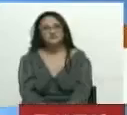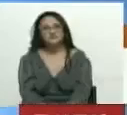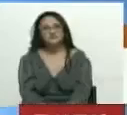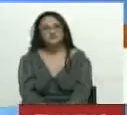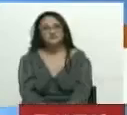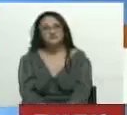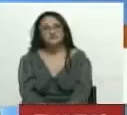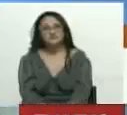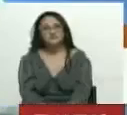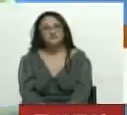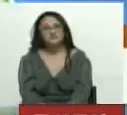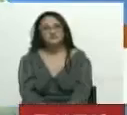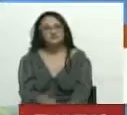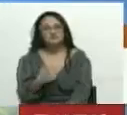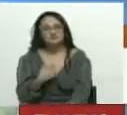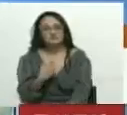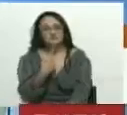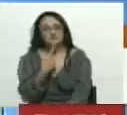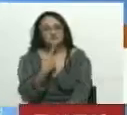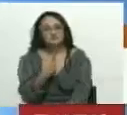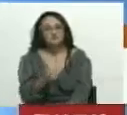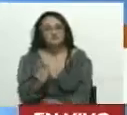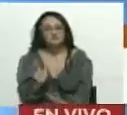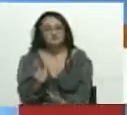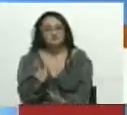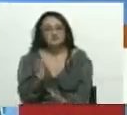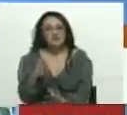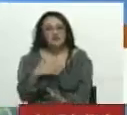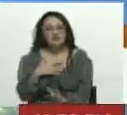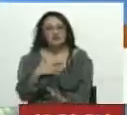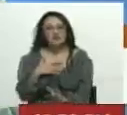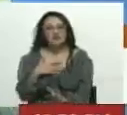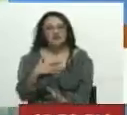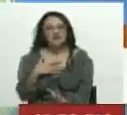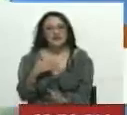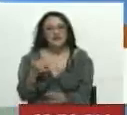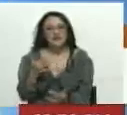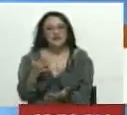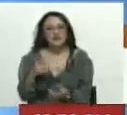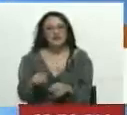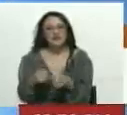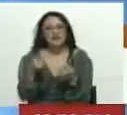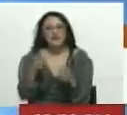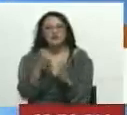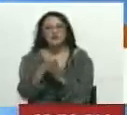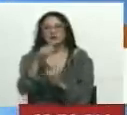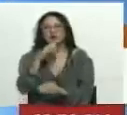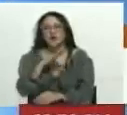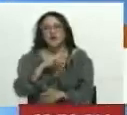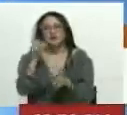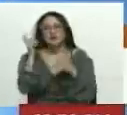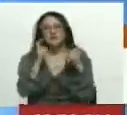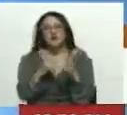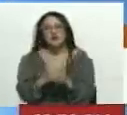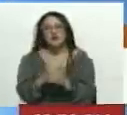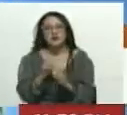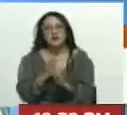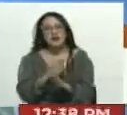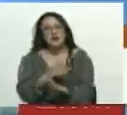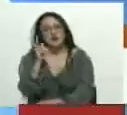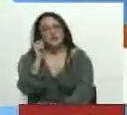atrevo a querer discorrer sobre el legado de Chávez que ya escuchamos